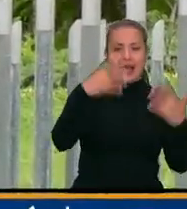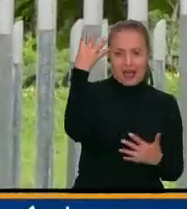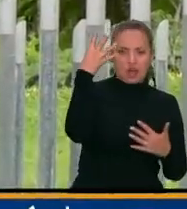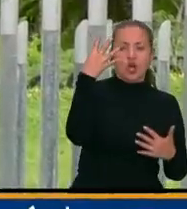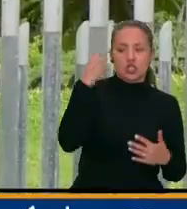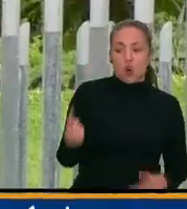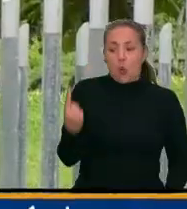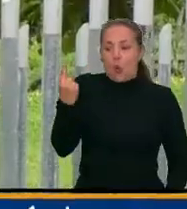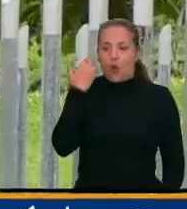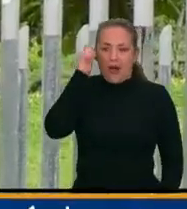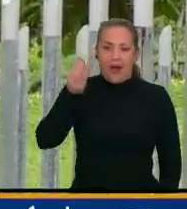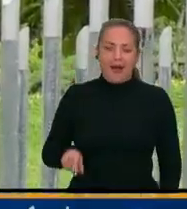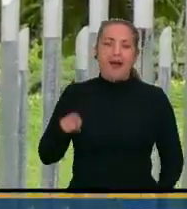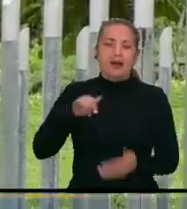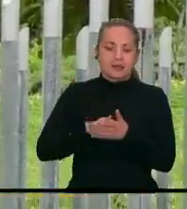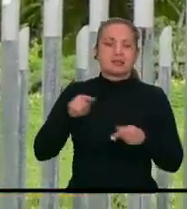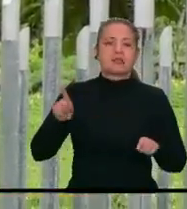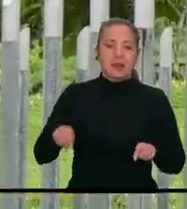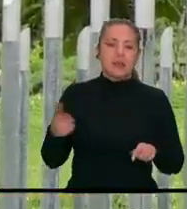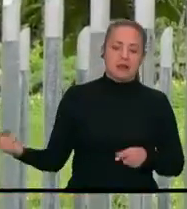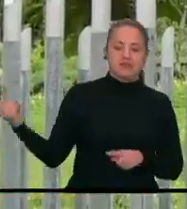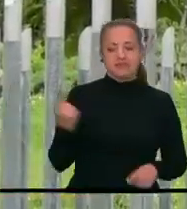quibdó quienes también van a pasar por esta por la Plaza Caracol